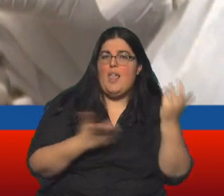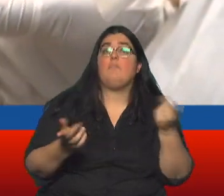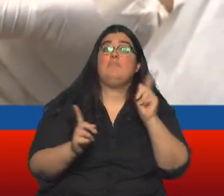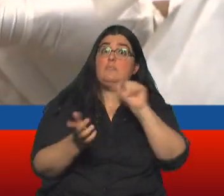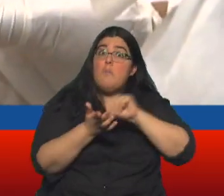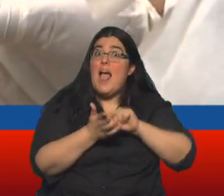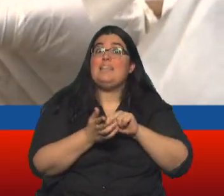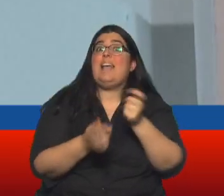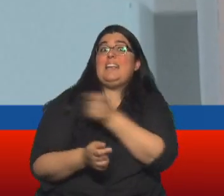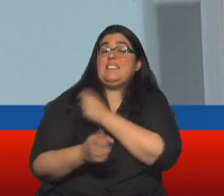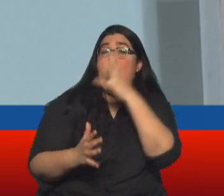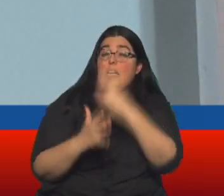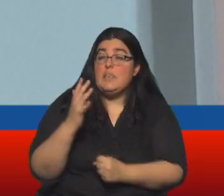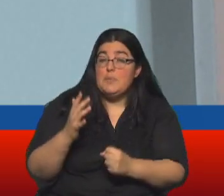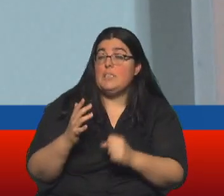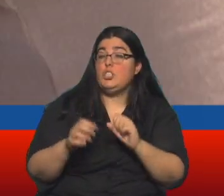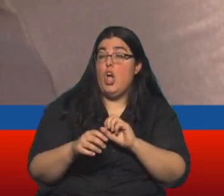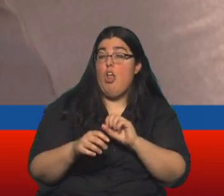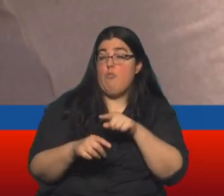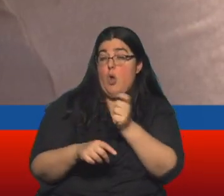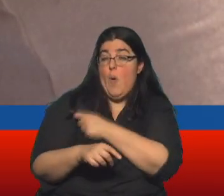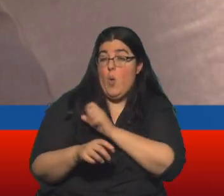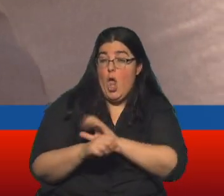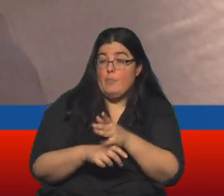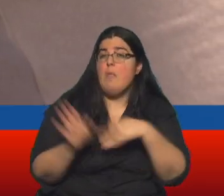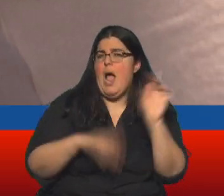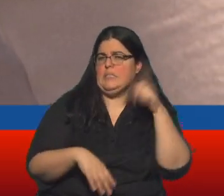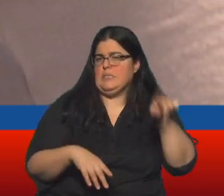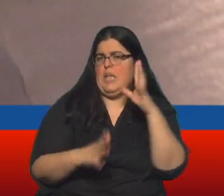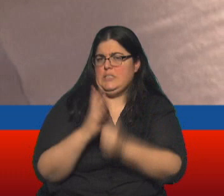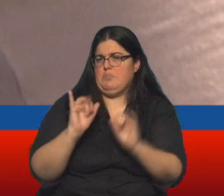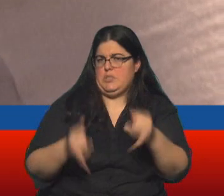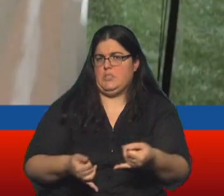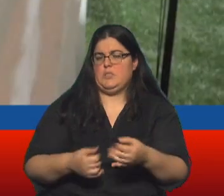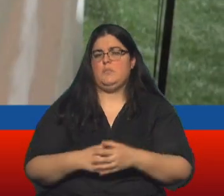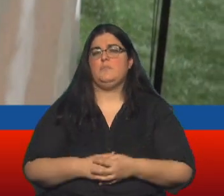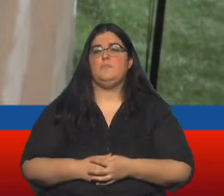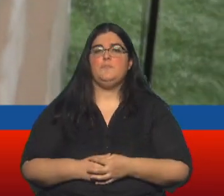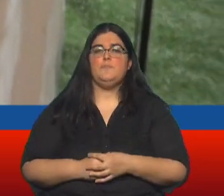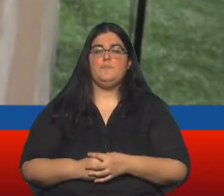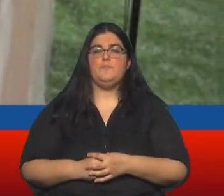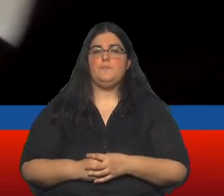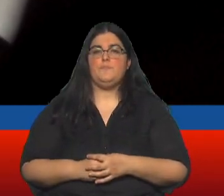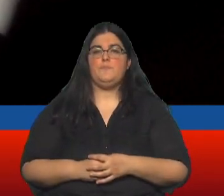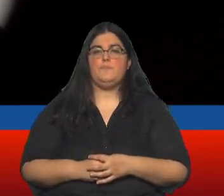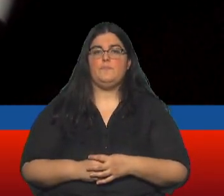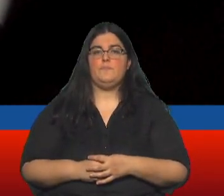la aceptación de la vacunación contra el coronavirus es mayoritaria.